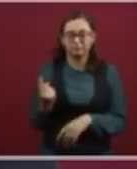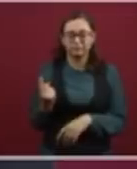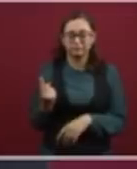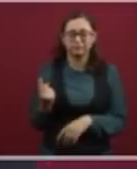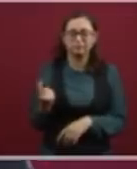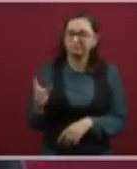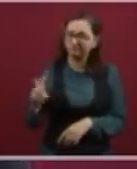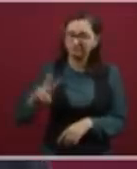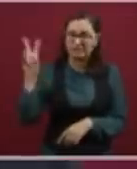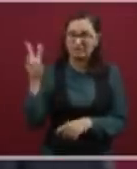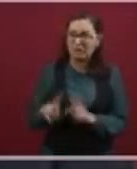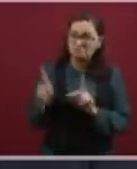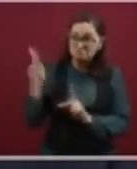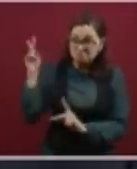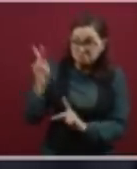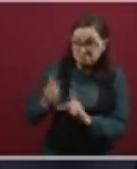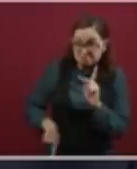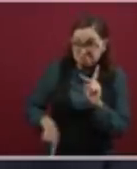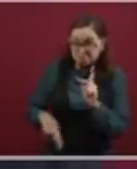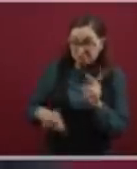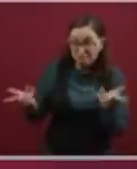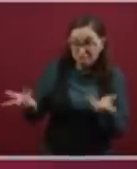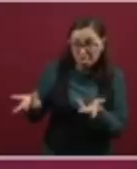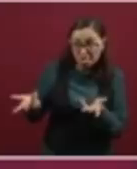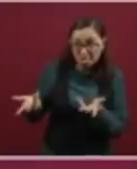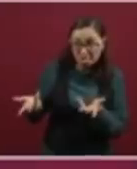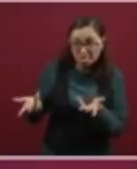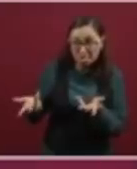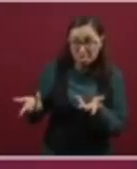a medias en la refinería.